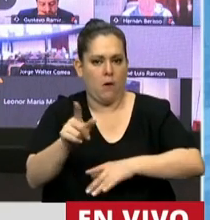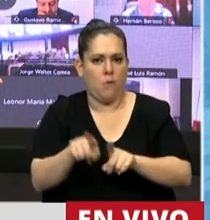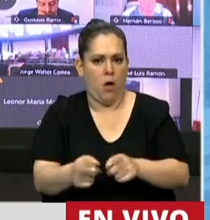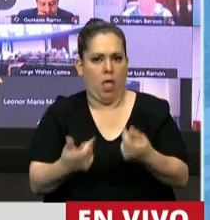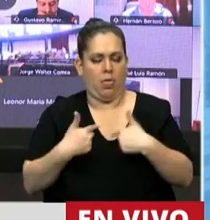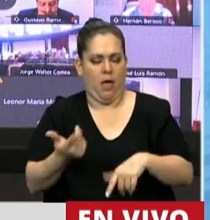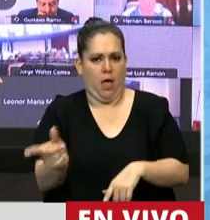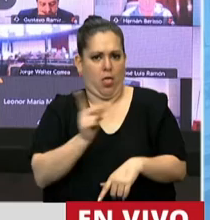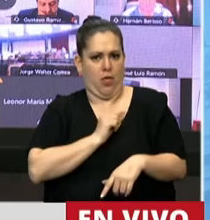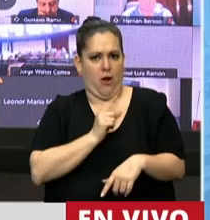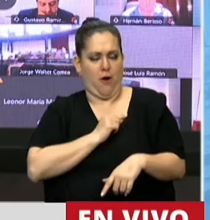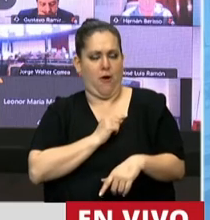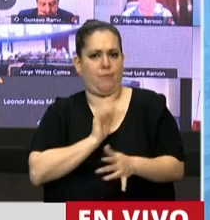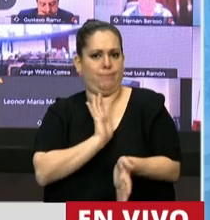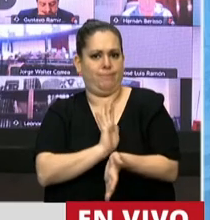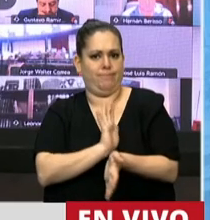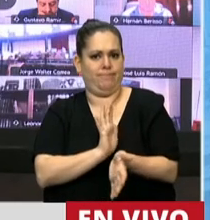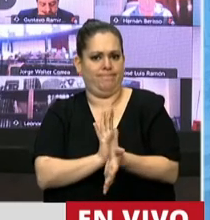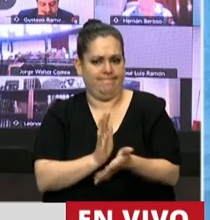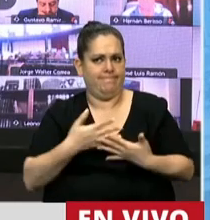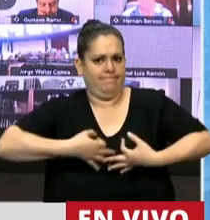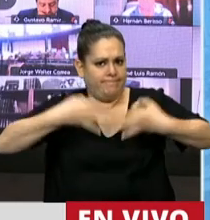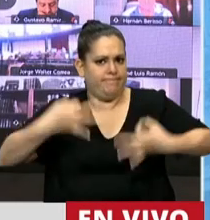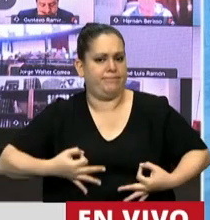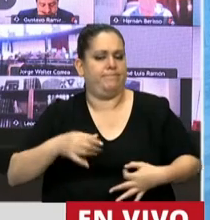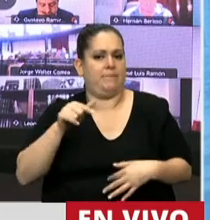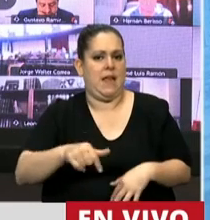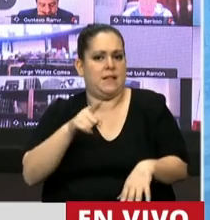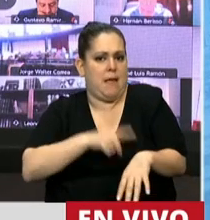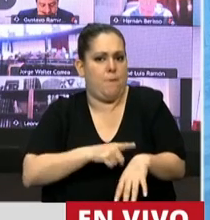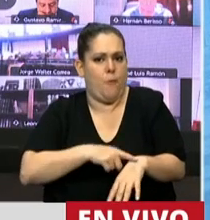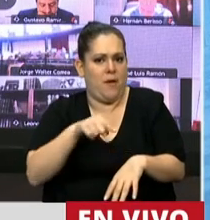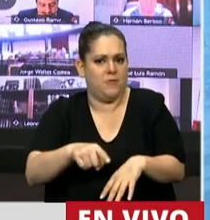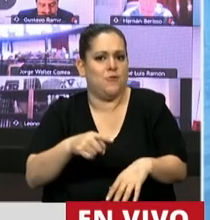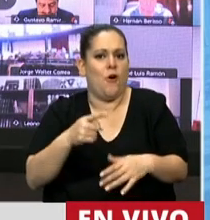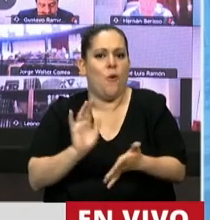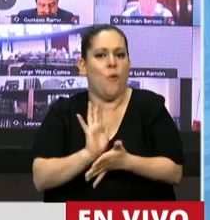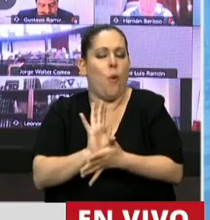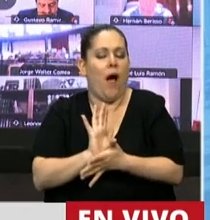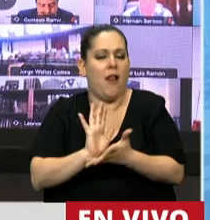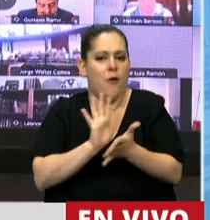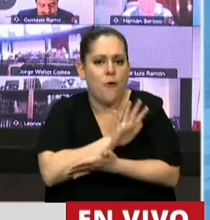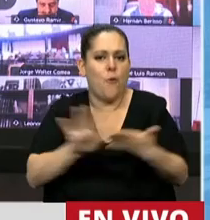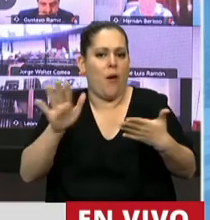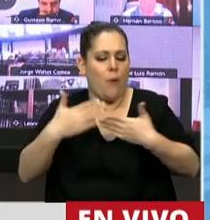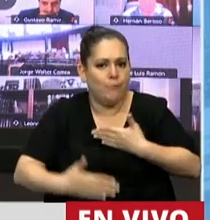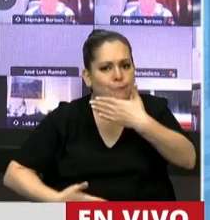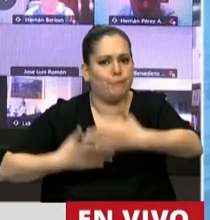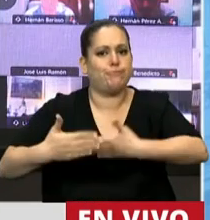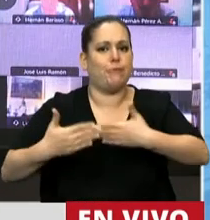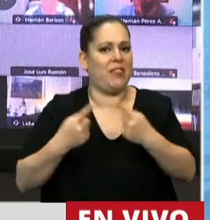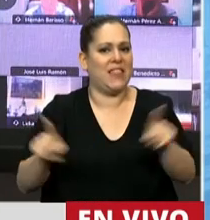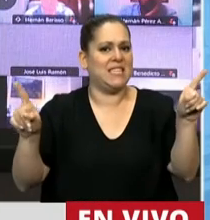pero necesario en ésta precisamente construcción simbólica que fue el primer paso